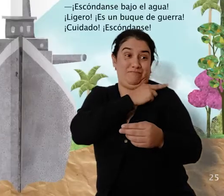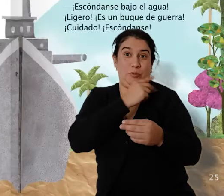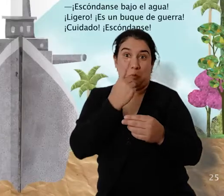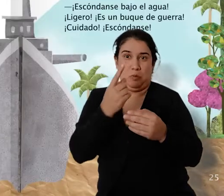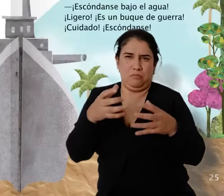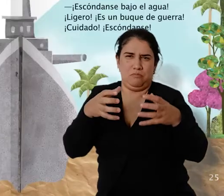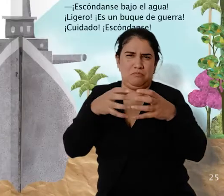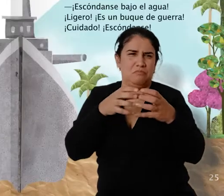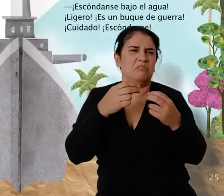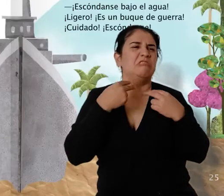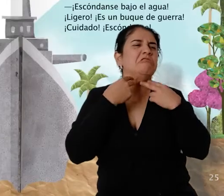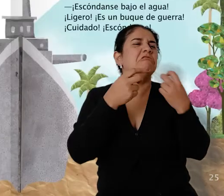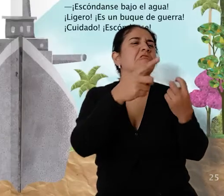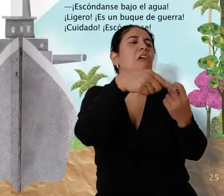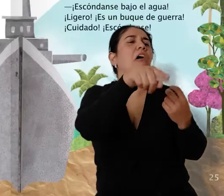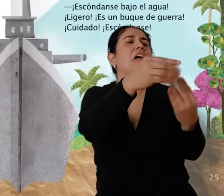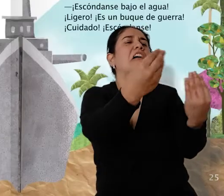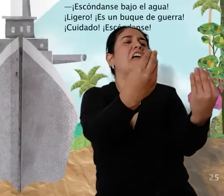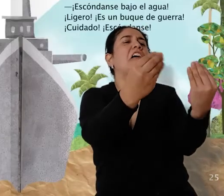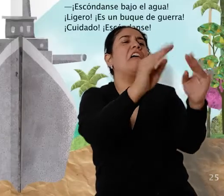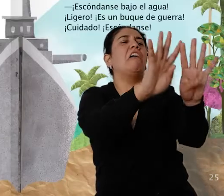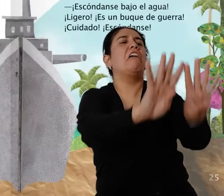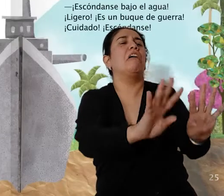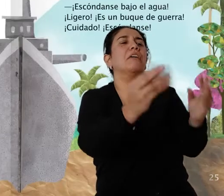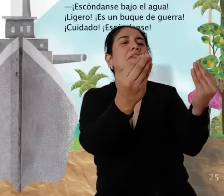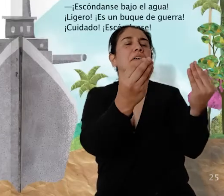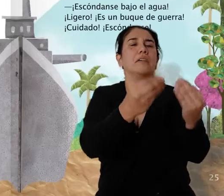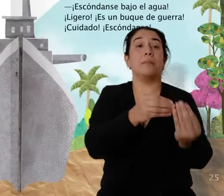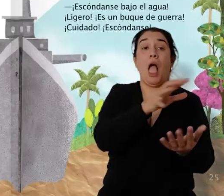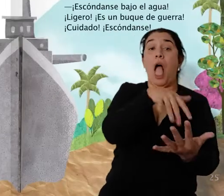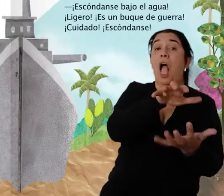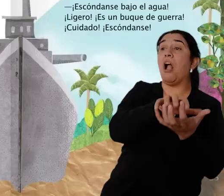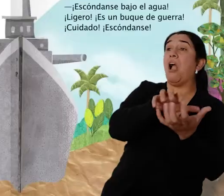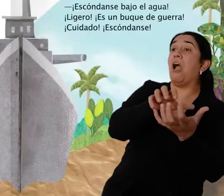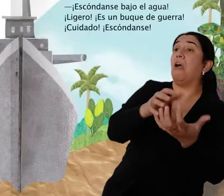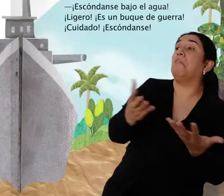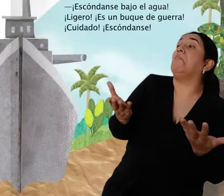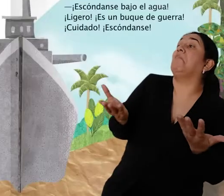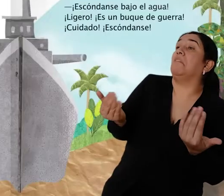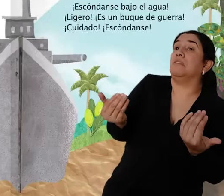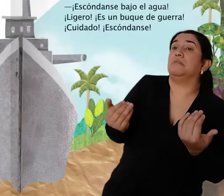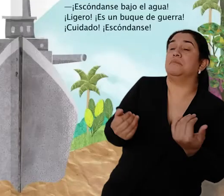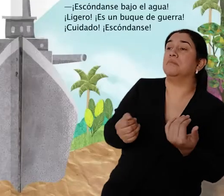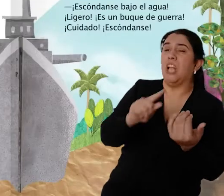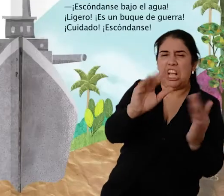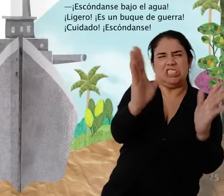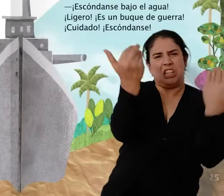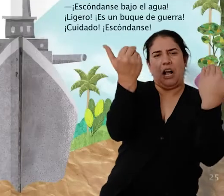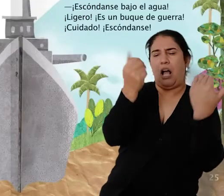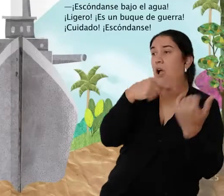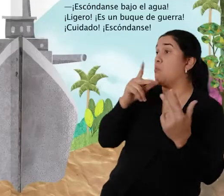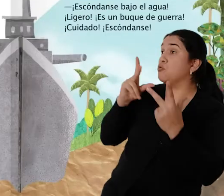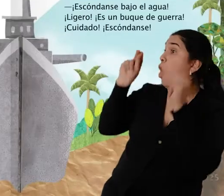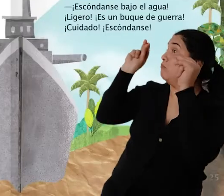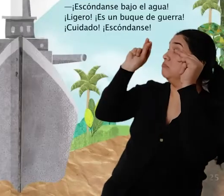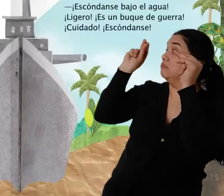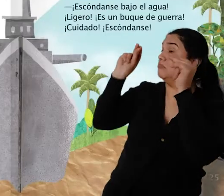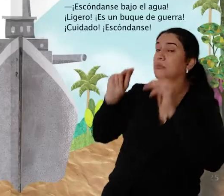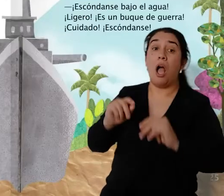yacarés! ¿Qué hay? Respondieron estos. ¿Nos sacan el dique? ¡No! ¿No?